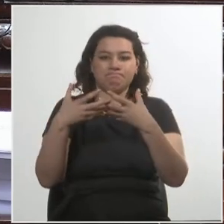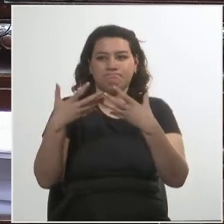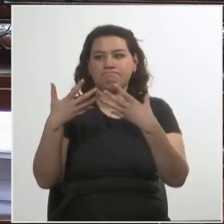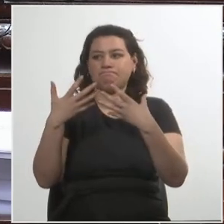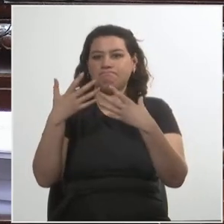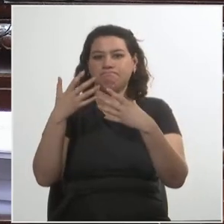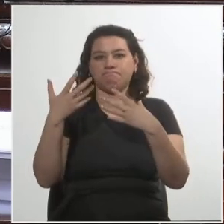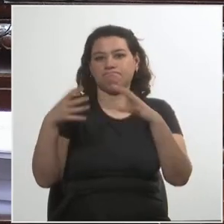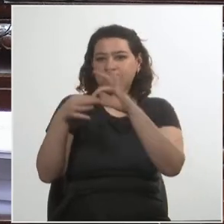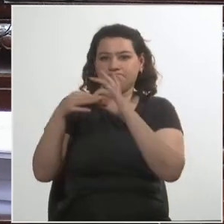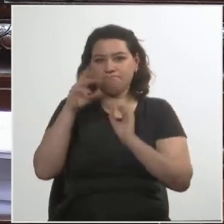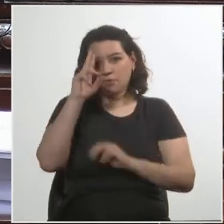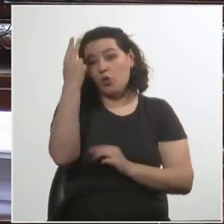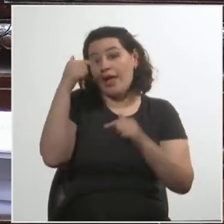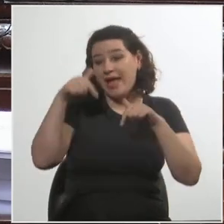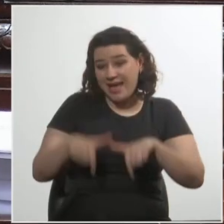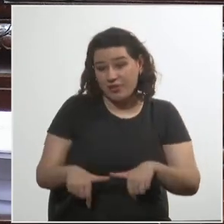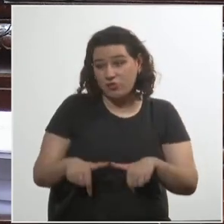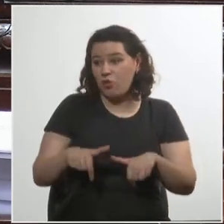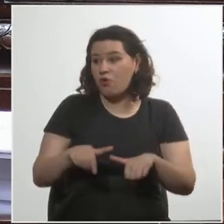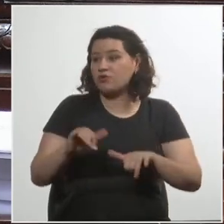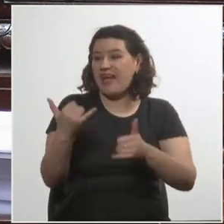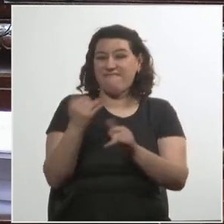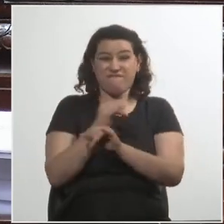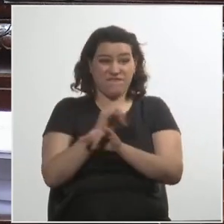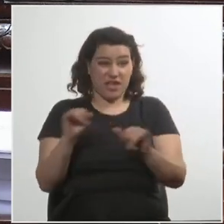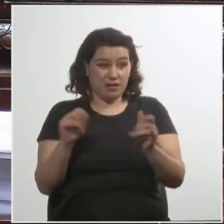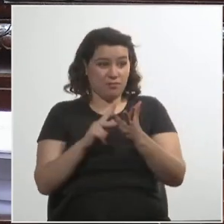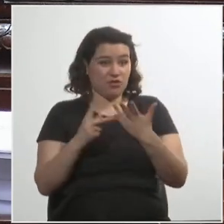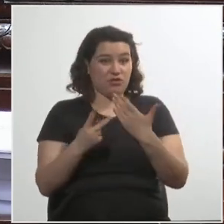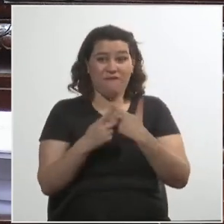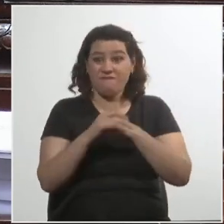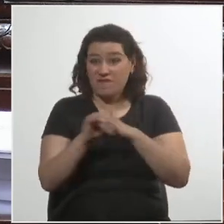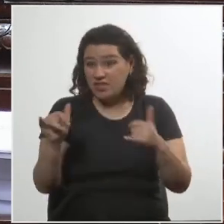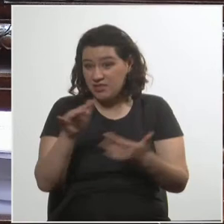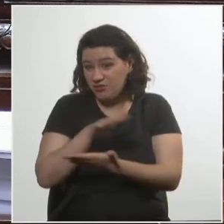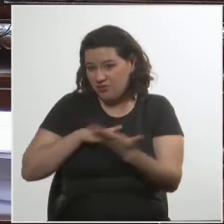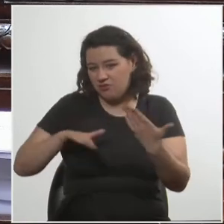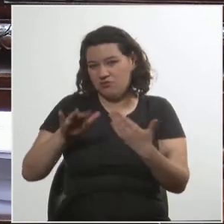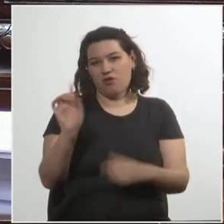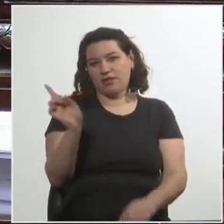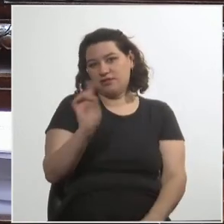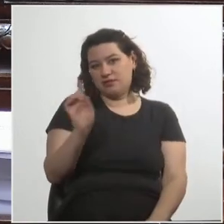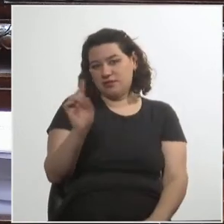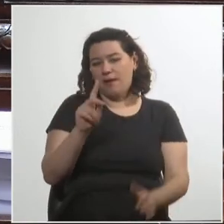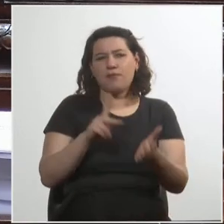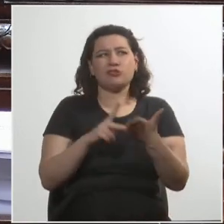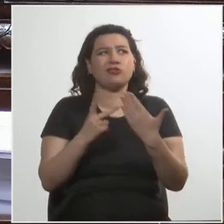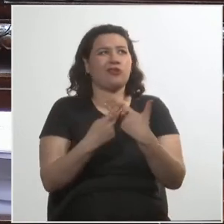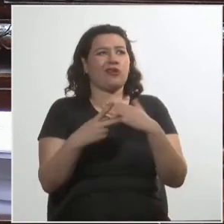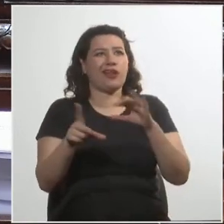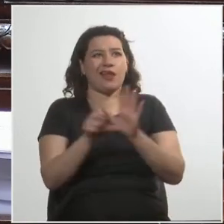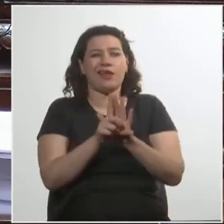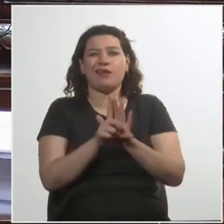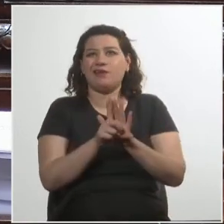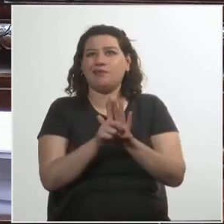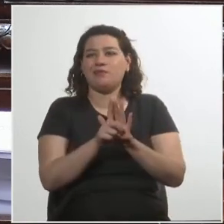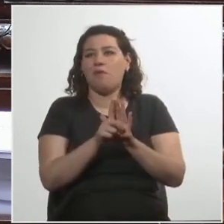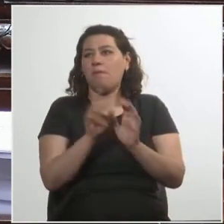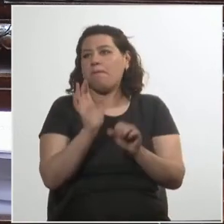lugar a dudas Este no es el punto final Sin lugar a dudas este proyecto de ley no es no se termina